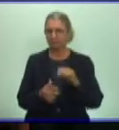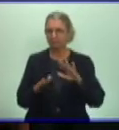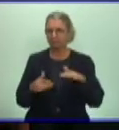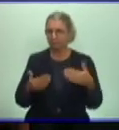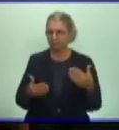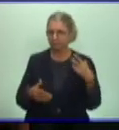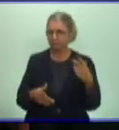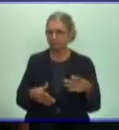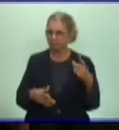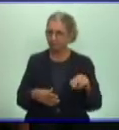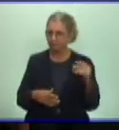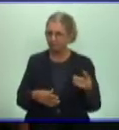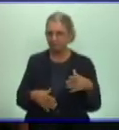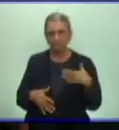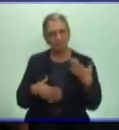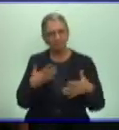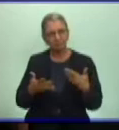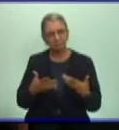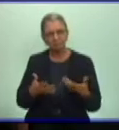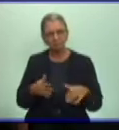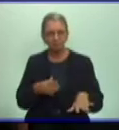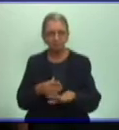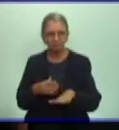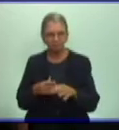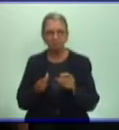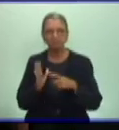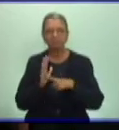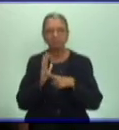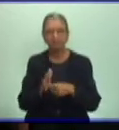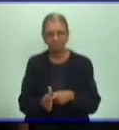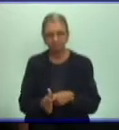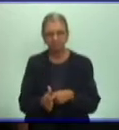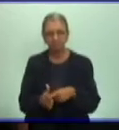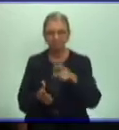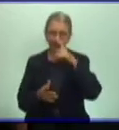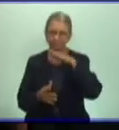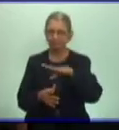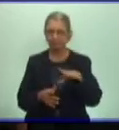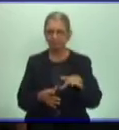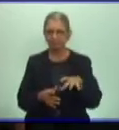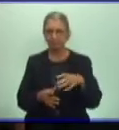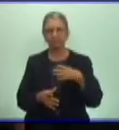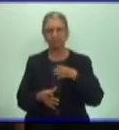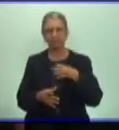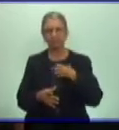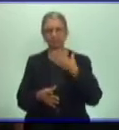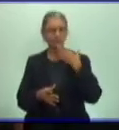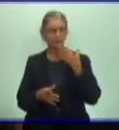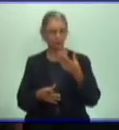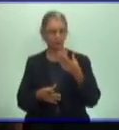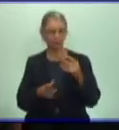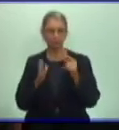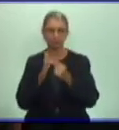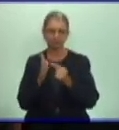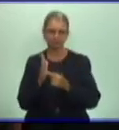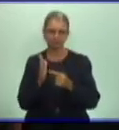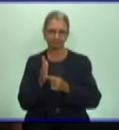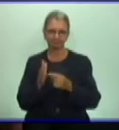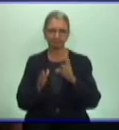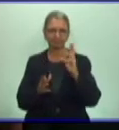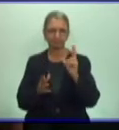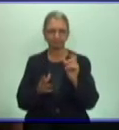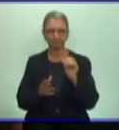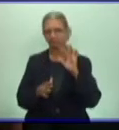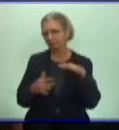actividades básicas se pudieran sugerir para que los niños obtengan buenas calificaciones. Bueno, nosotros